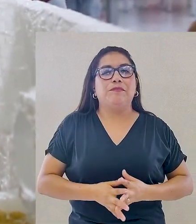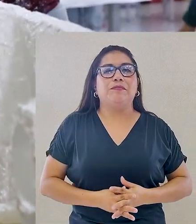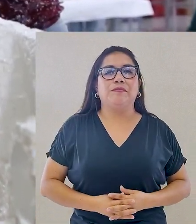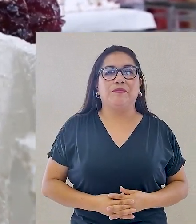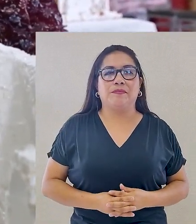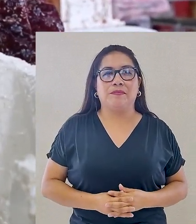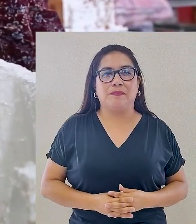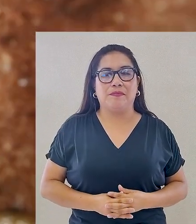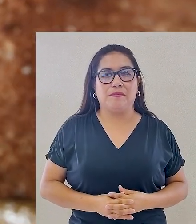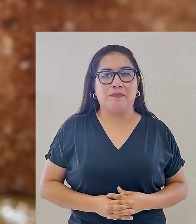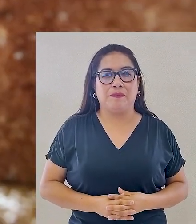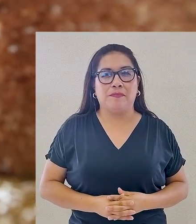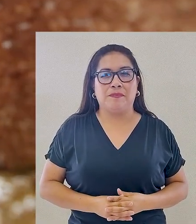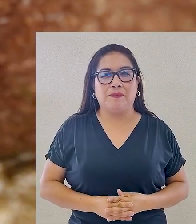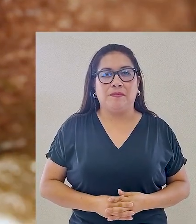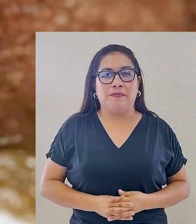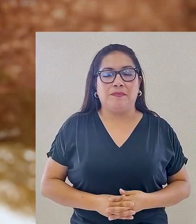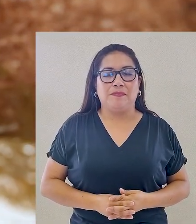todos, ¿no es así?